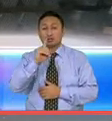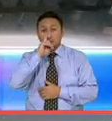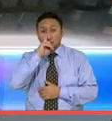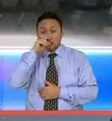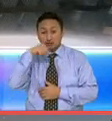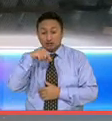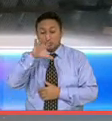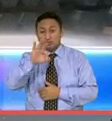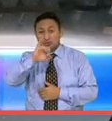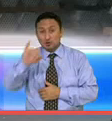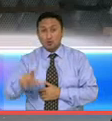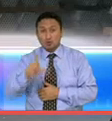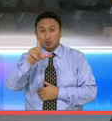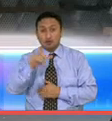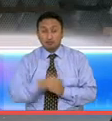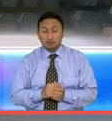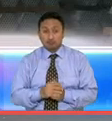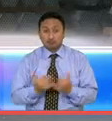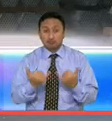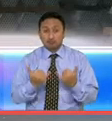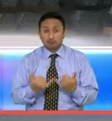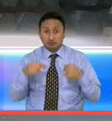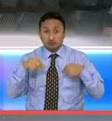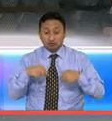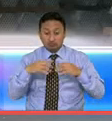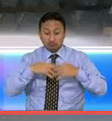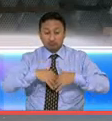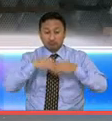para el 9 de julio. Con ello, busca seguir